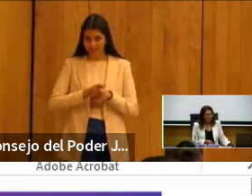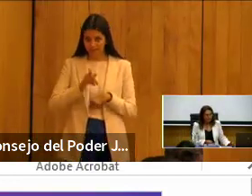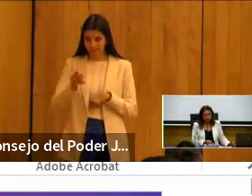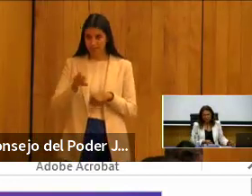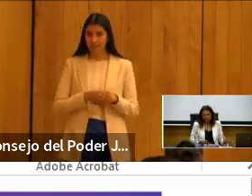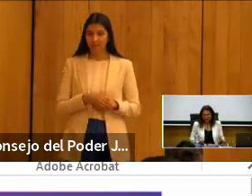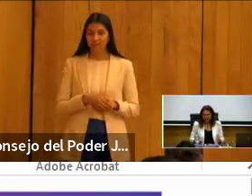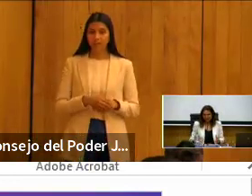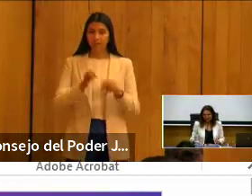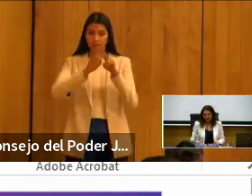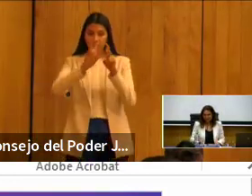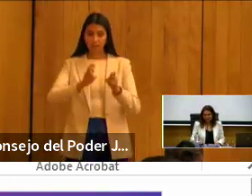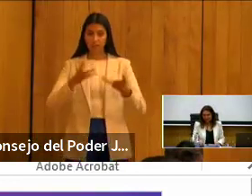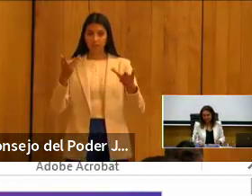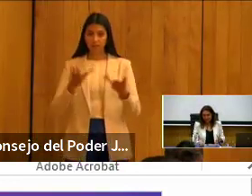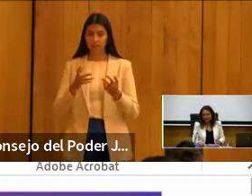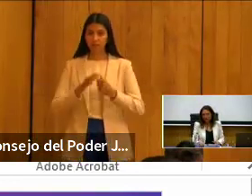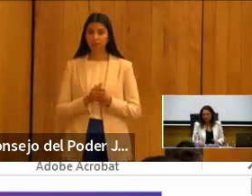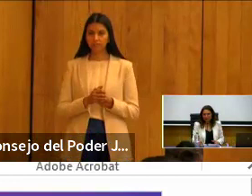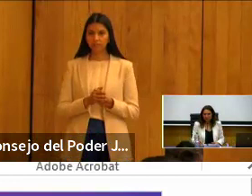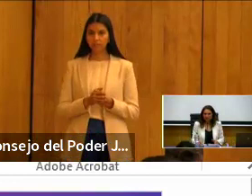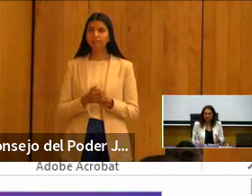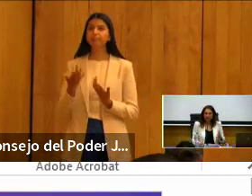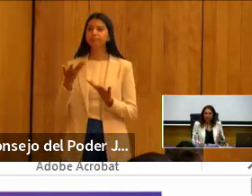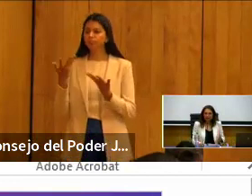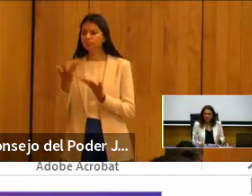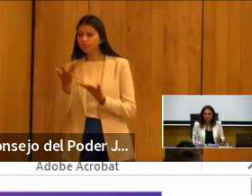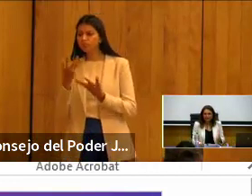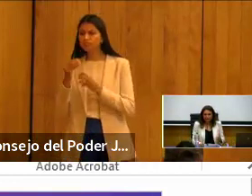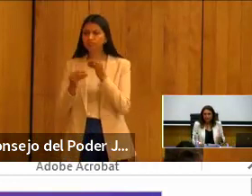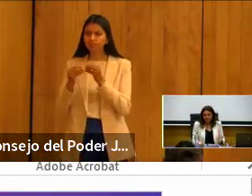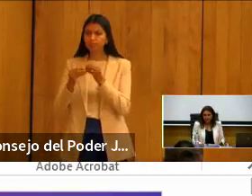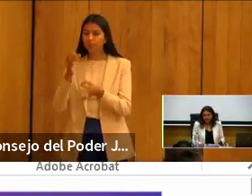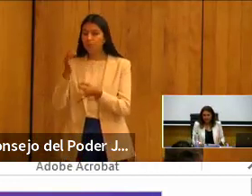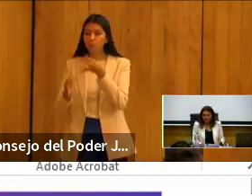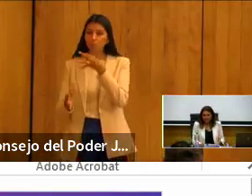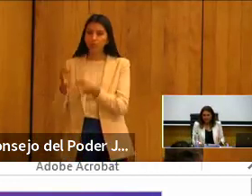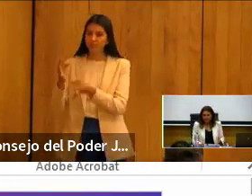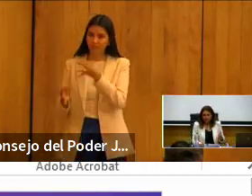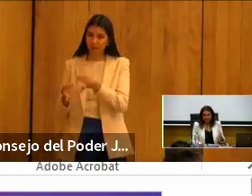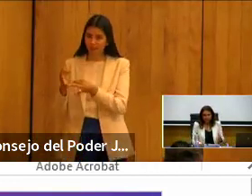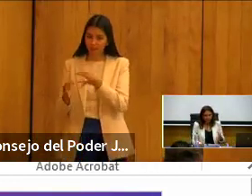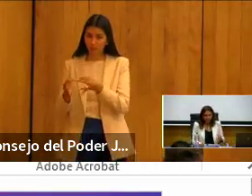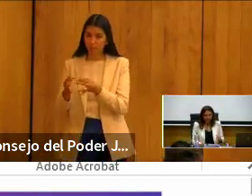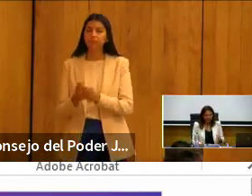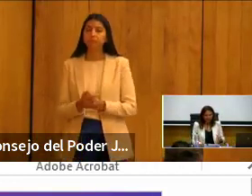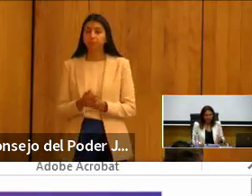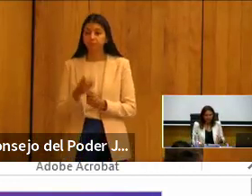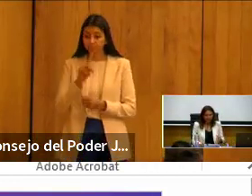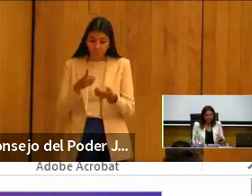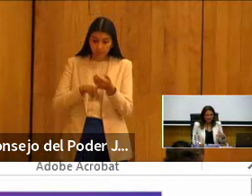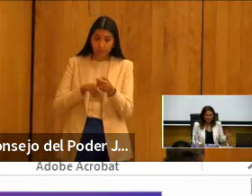El asunto se tramita en el juzgado. Se va en rebeldía, pero dentro de